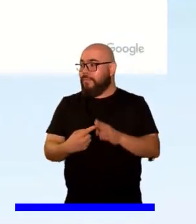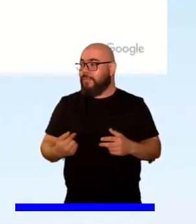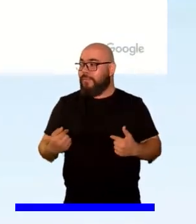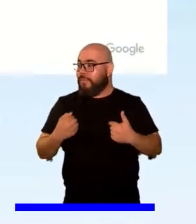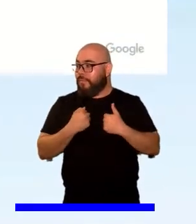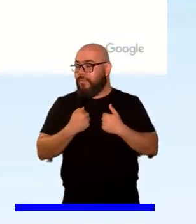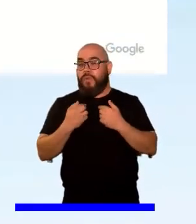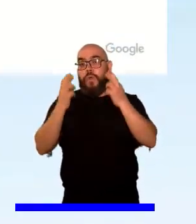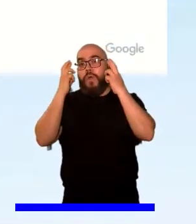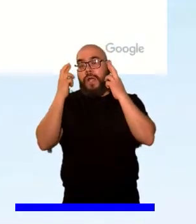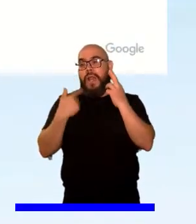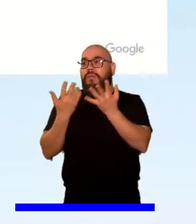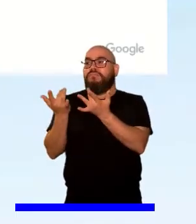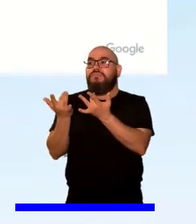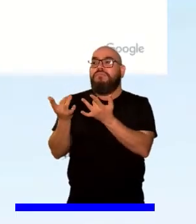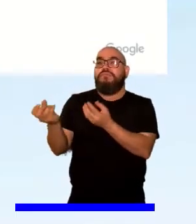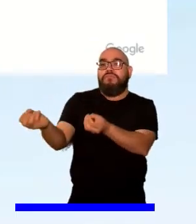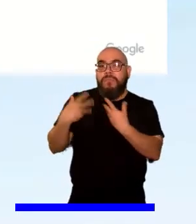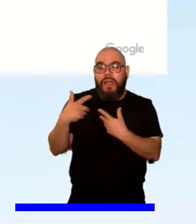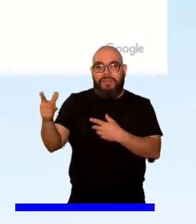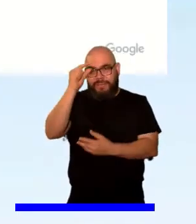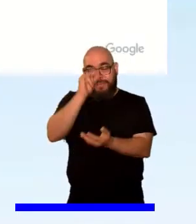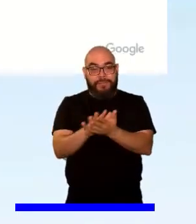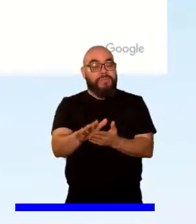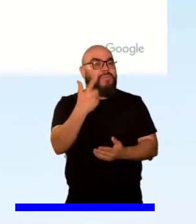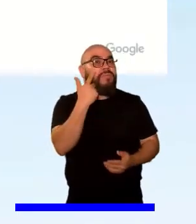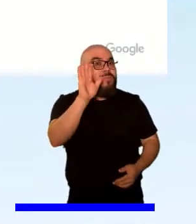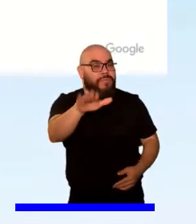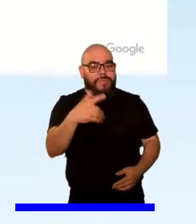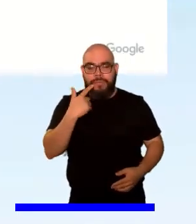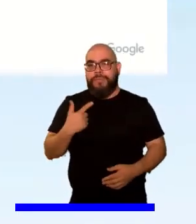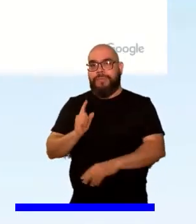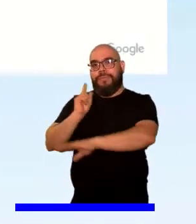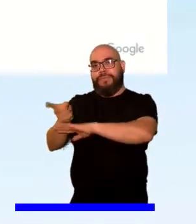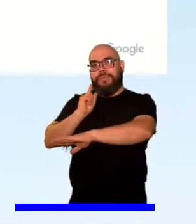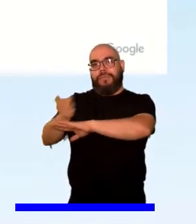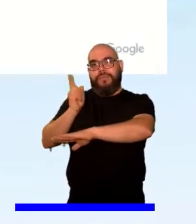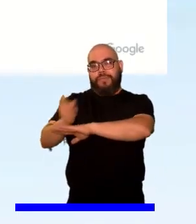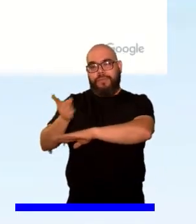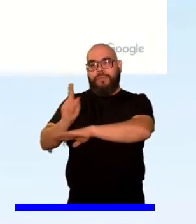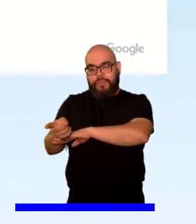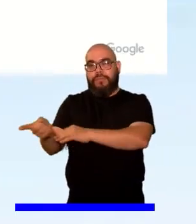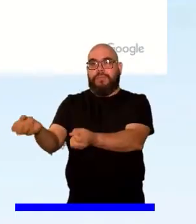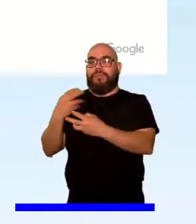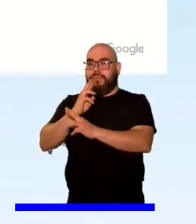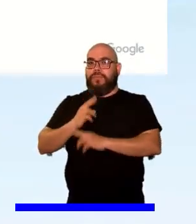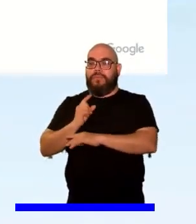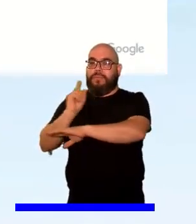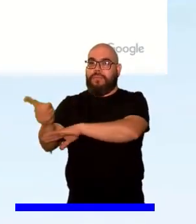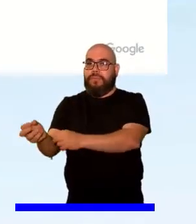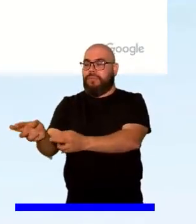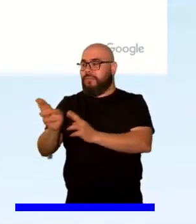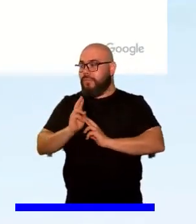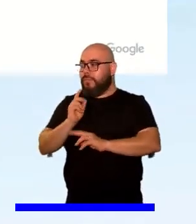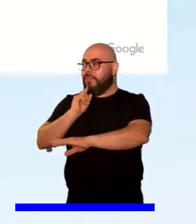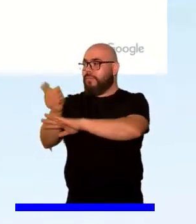nosotros esperamos de la IA. Nosotros ya no esperamos que la IA solamente responda a comandos, a prompts, que yo llegue y le diga,